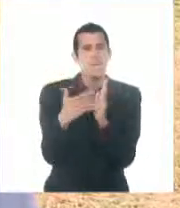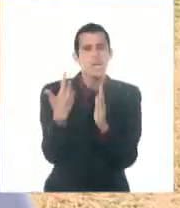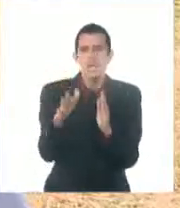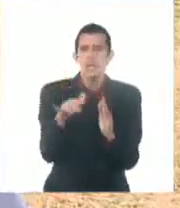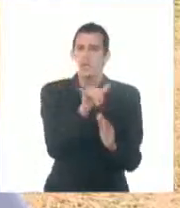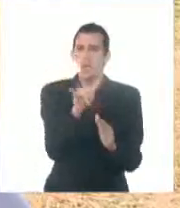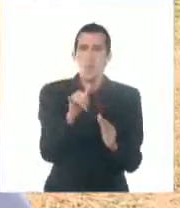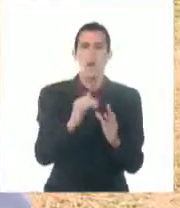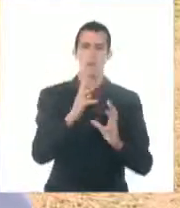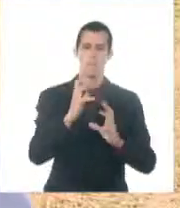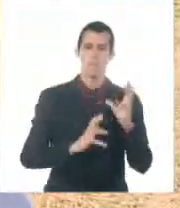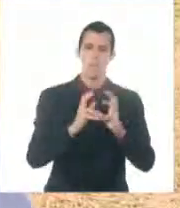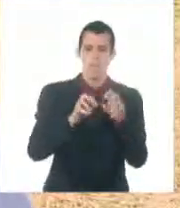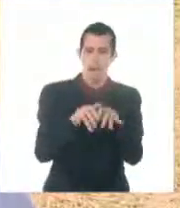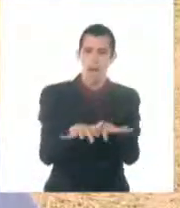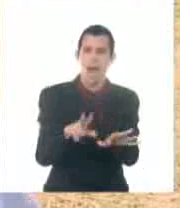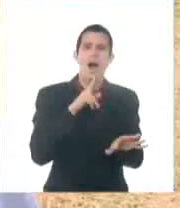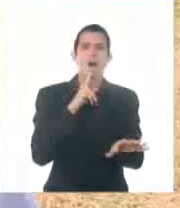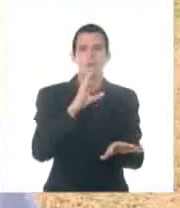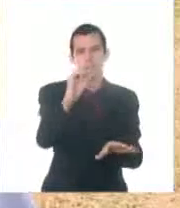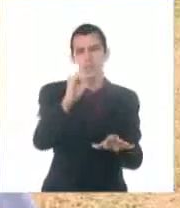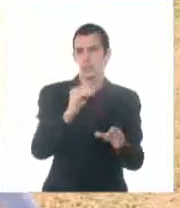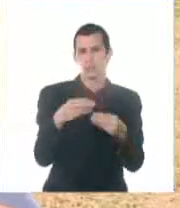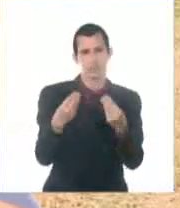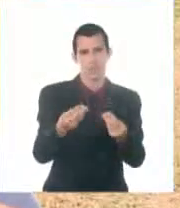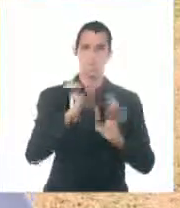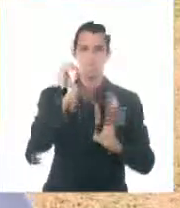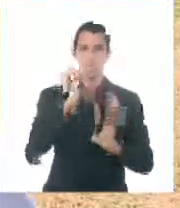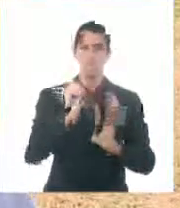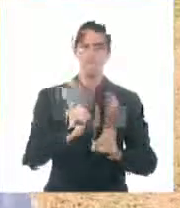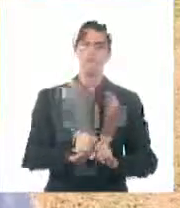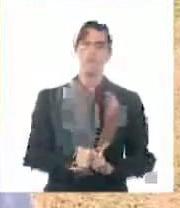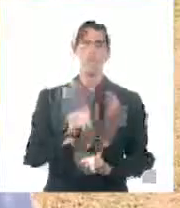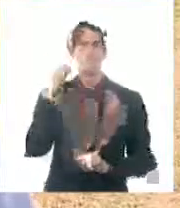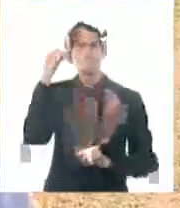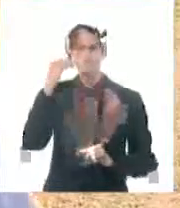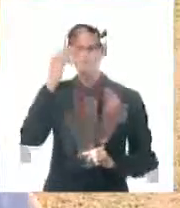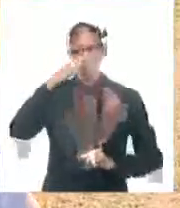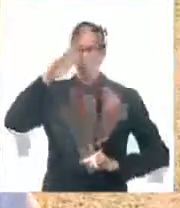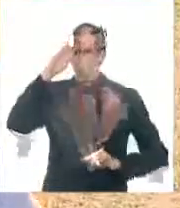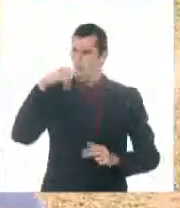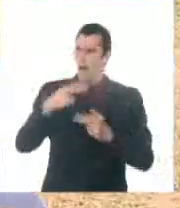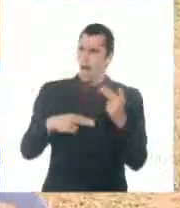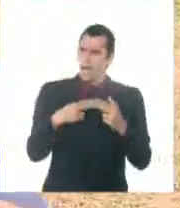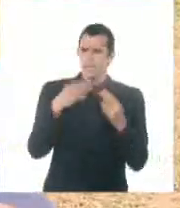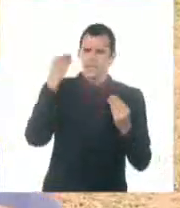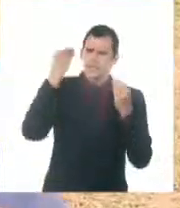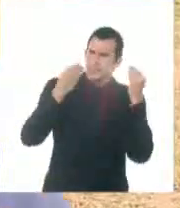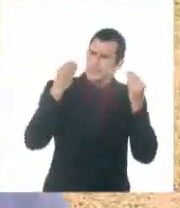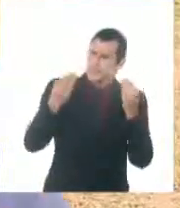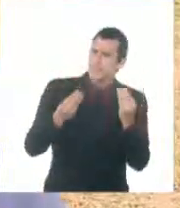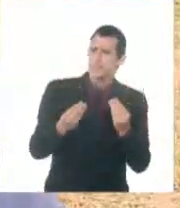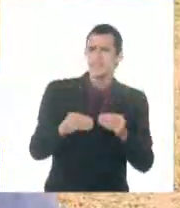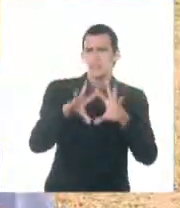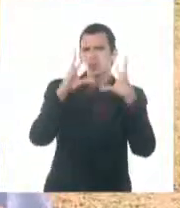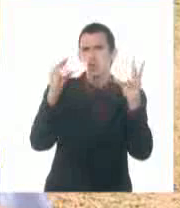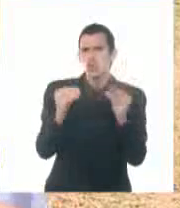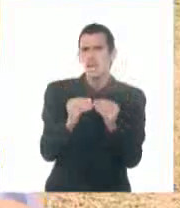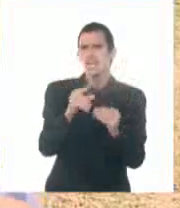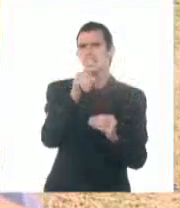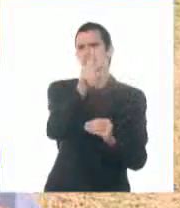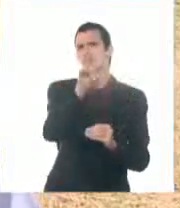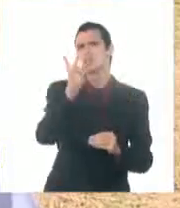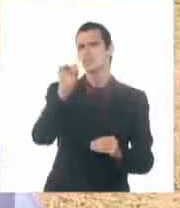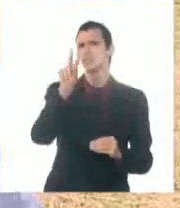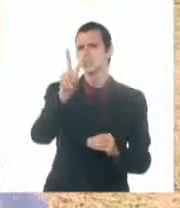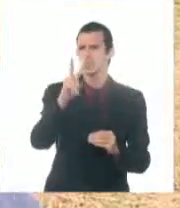financiamiento importante y estamos importando y está contratado un total de 172 equipos. Ya